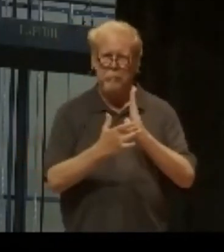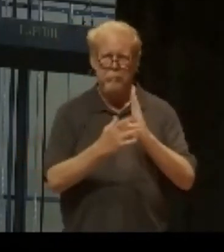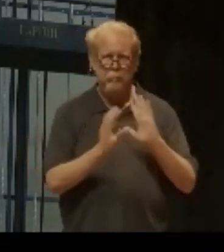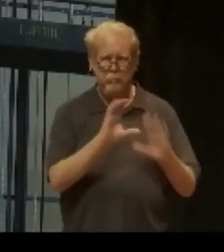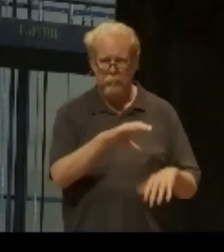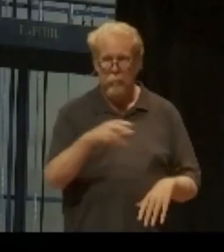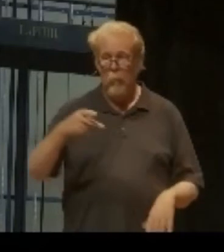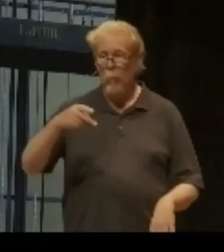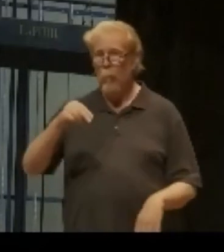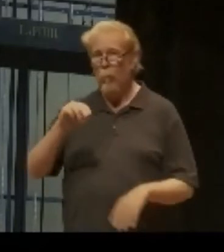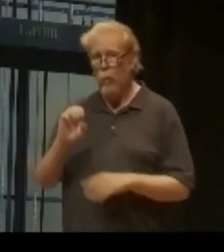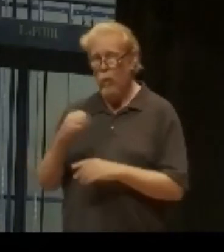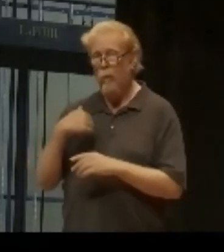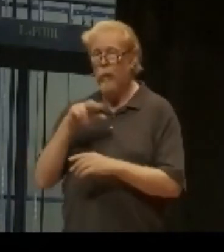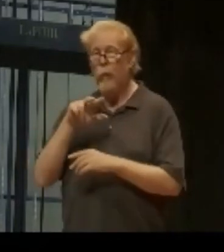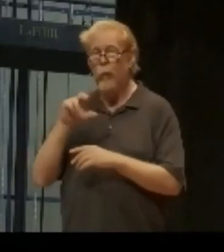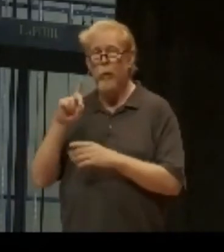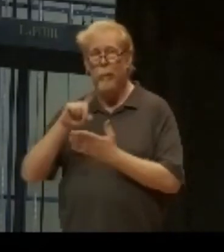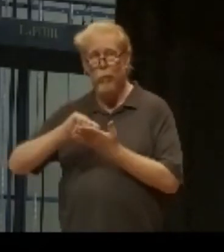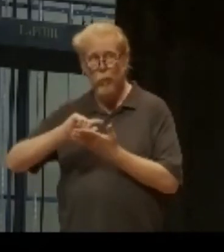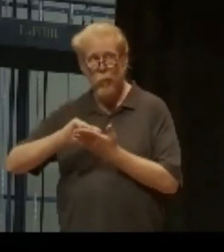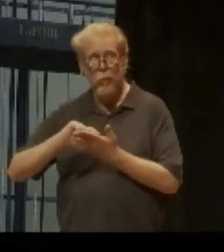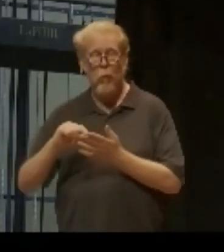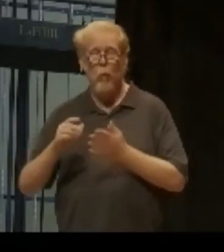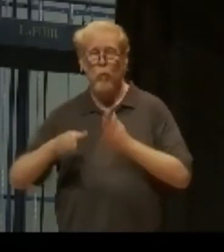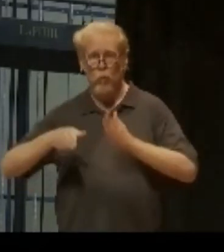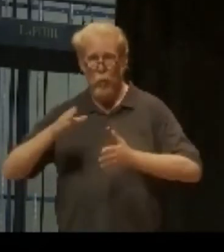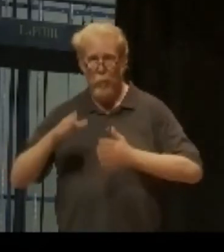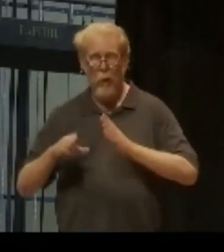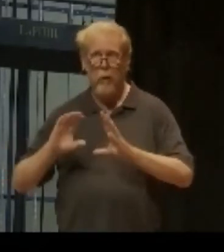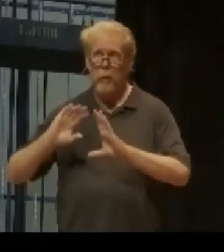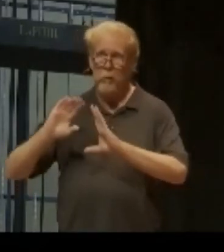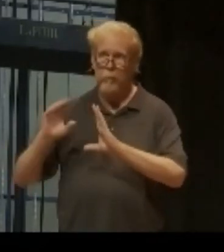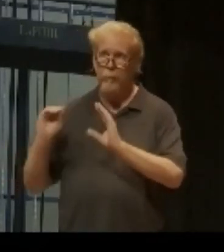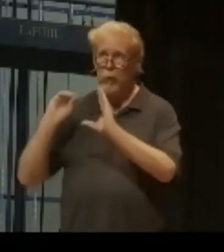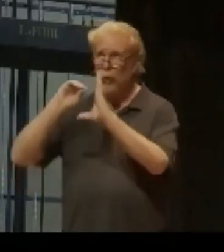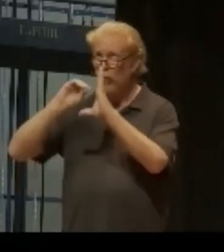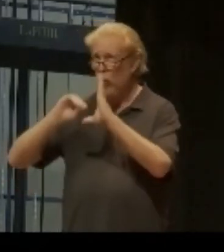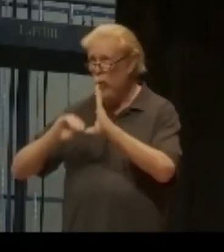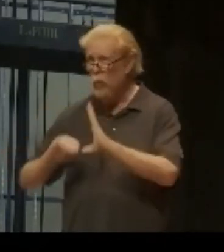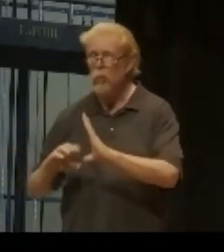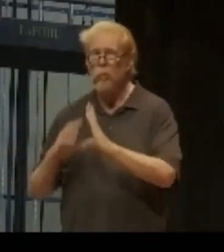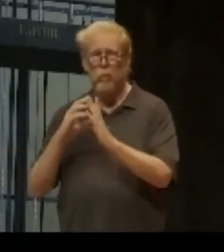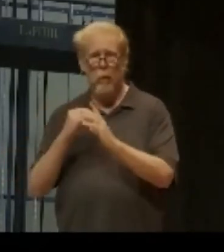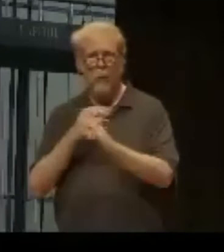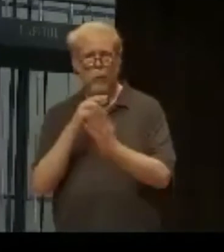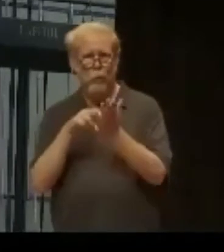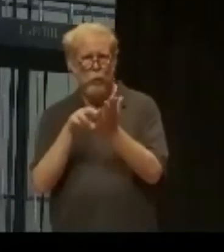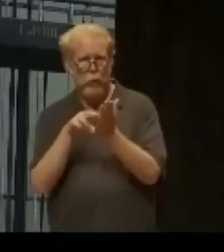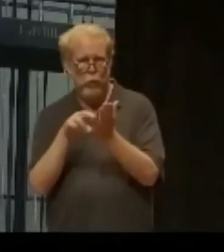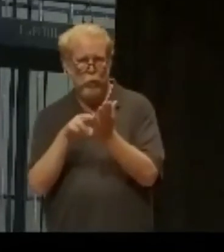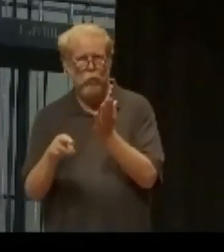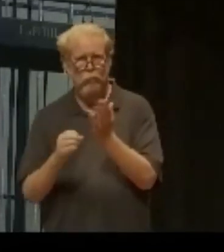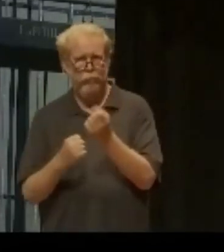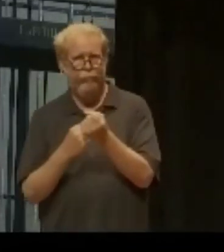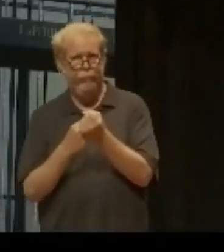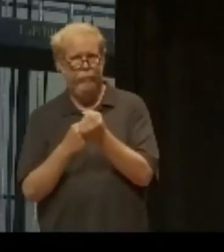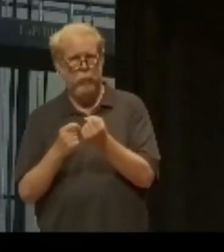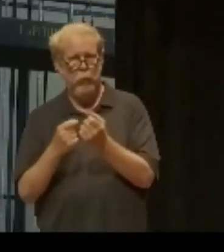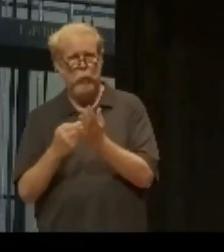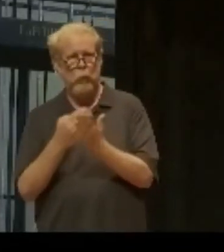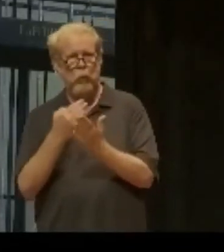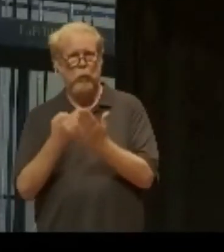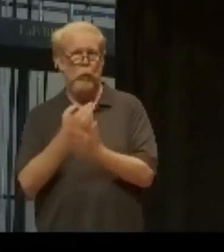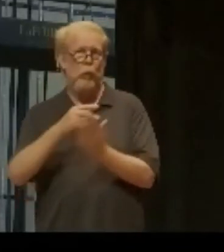características importantes como dispositivos electrónicos, robótica, almacenamientos y recursos para